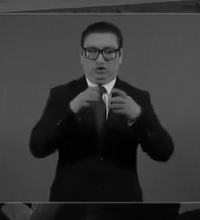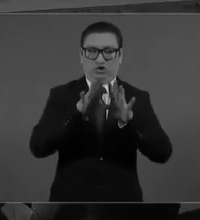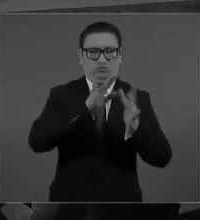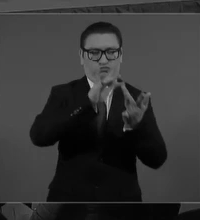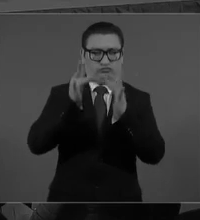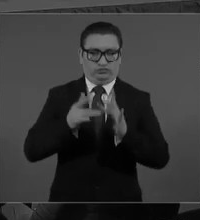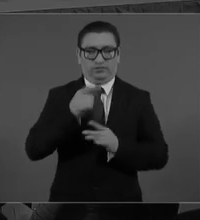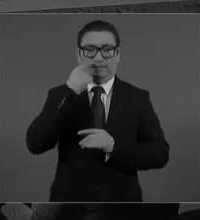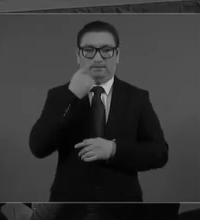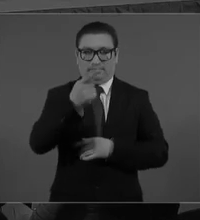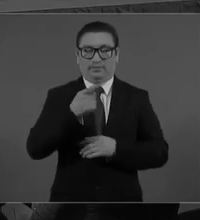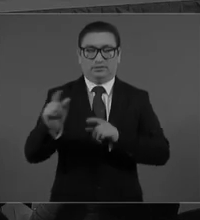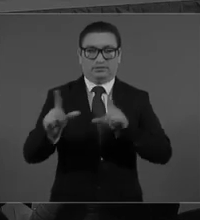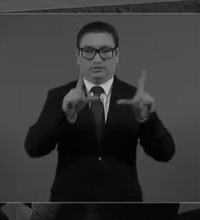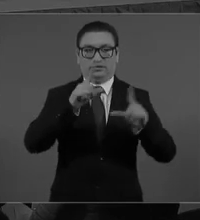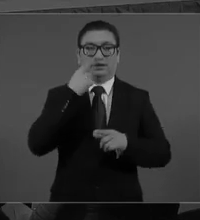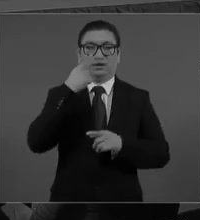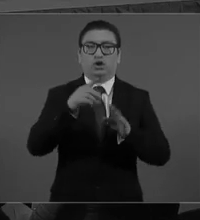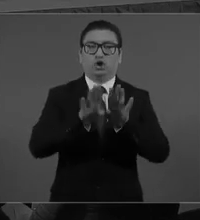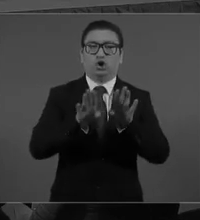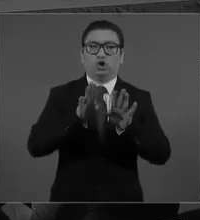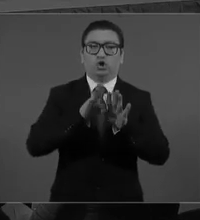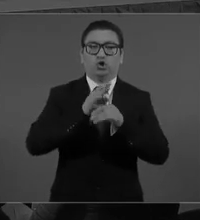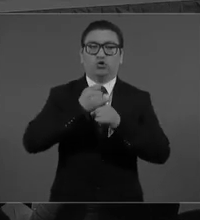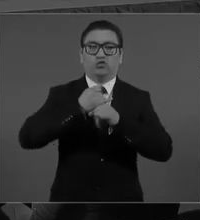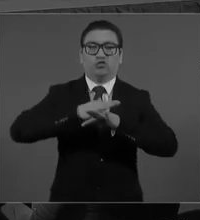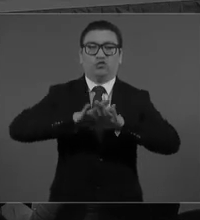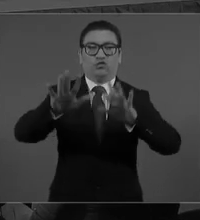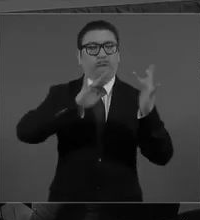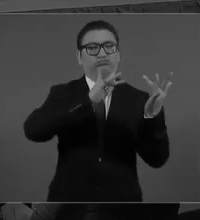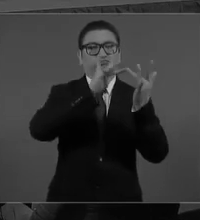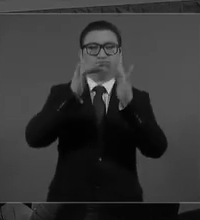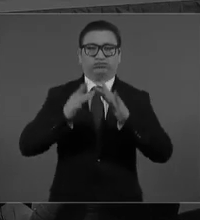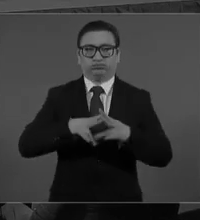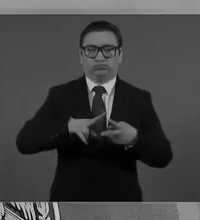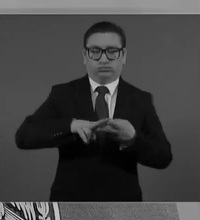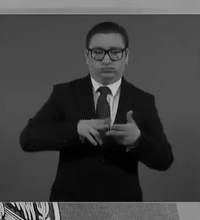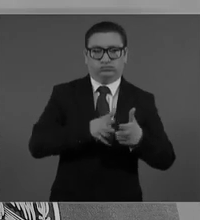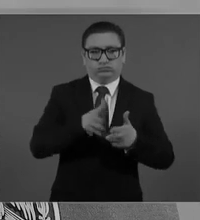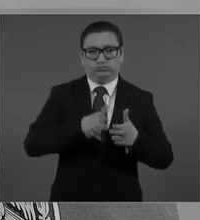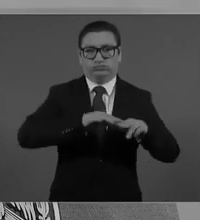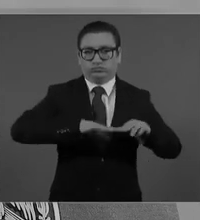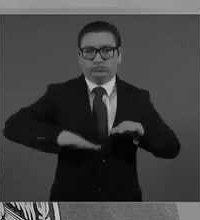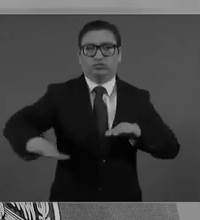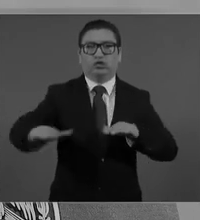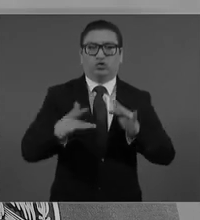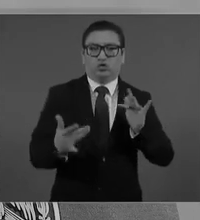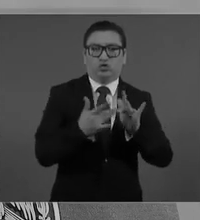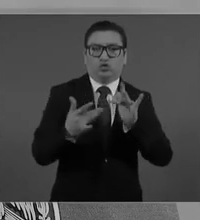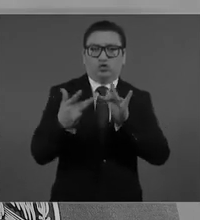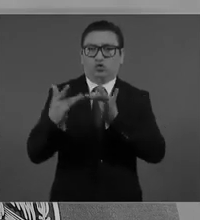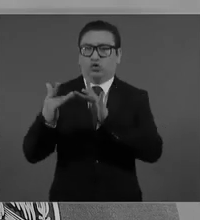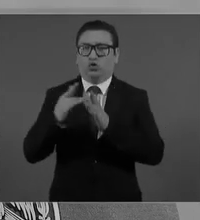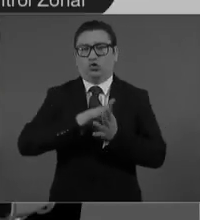favor, a través de los sistemas ferroviarios vamos recibiendo todas las señales que hay en las balizas, en las conexiones,